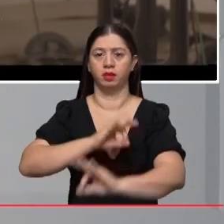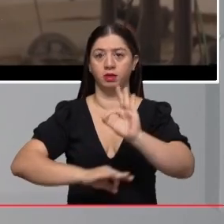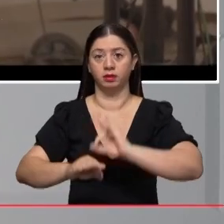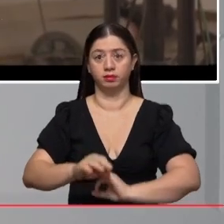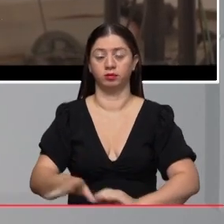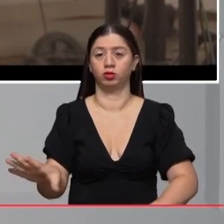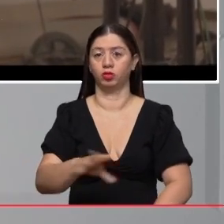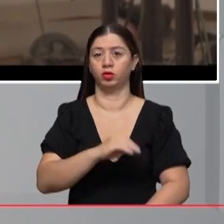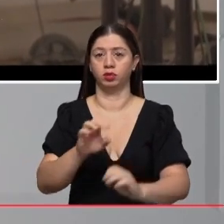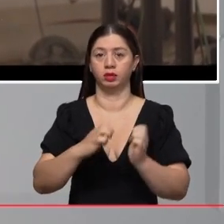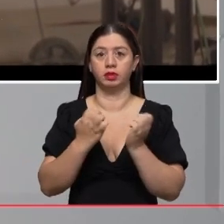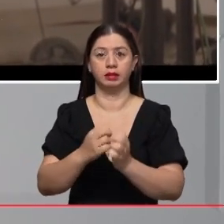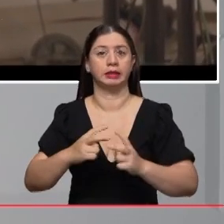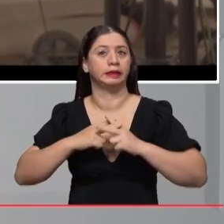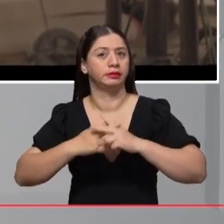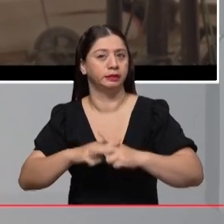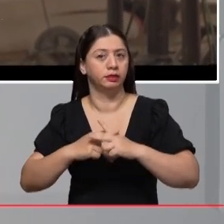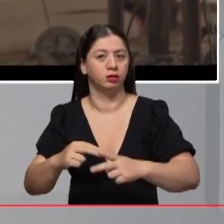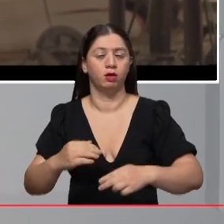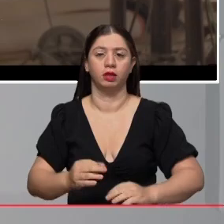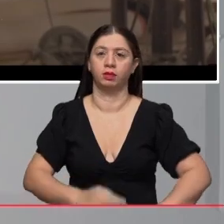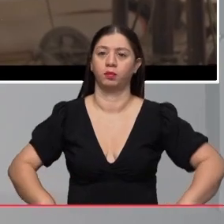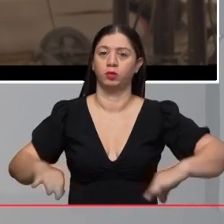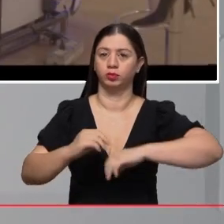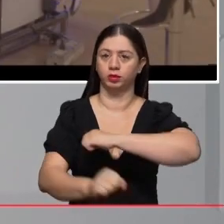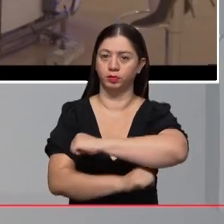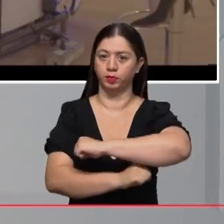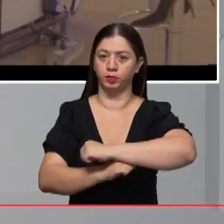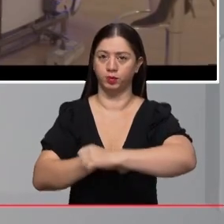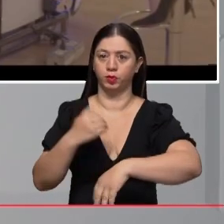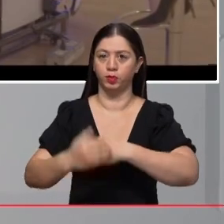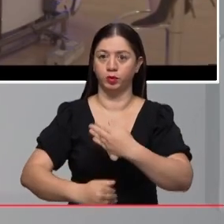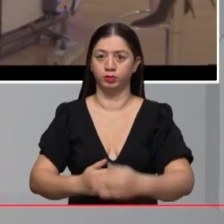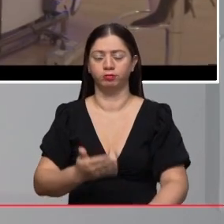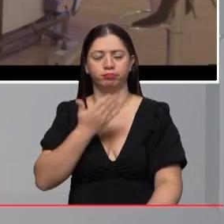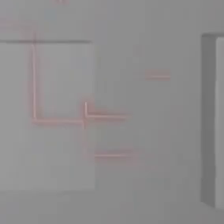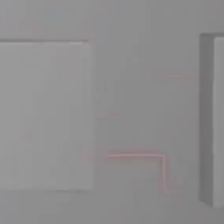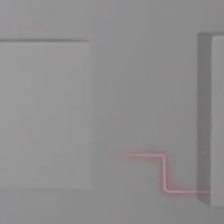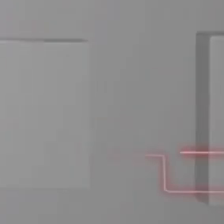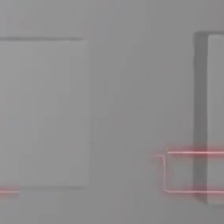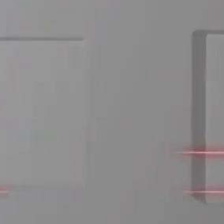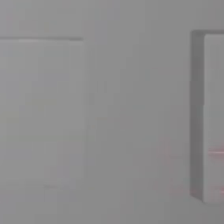son fundamentales en todos estos procesos y con los que estamos profundamente agradecidos.